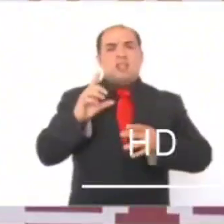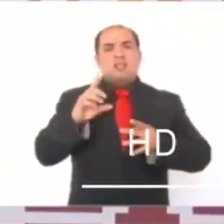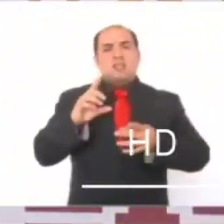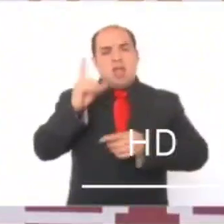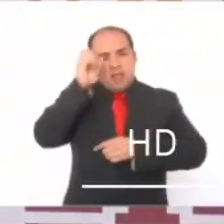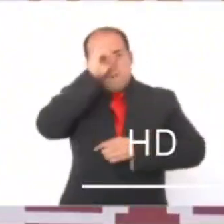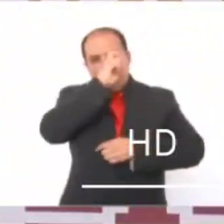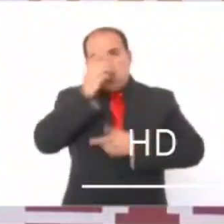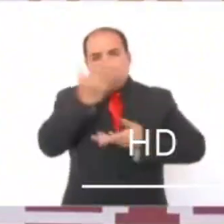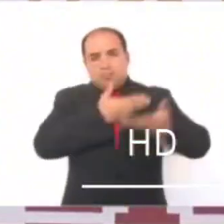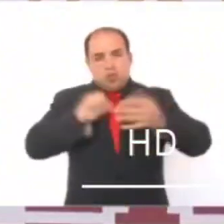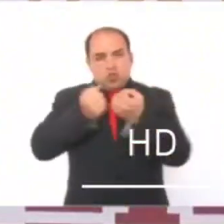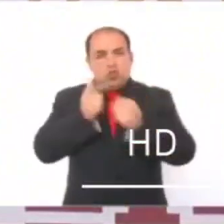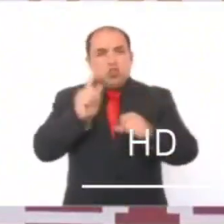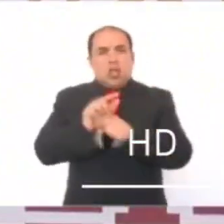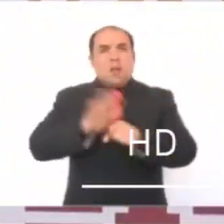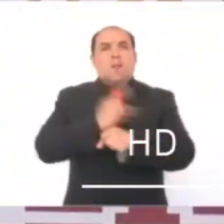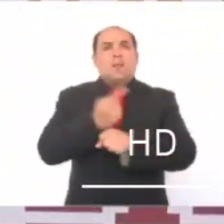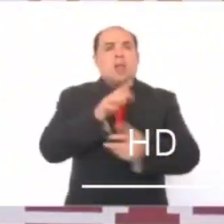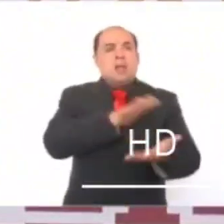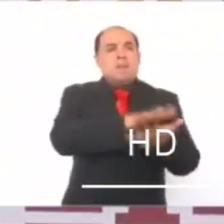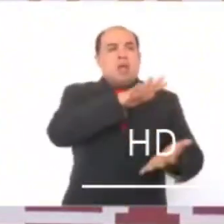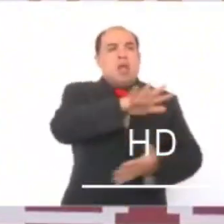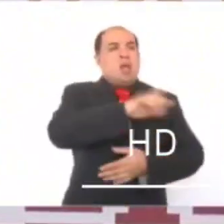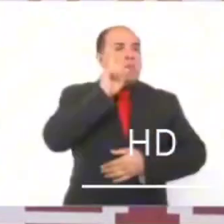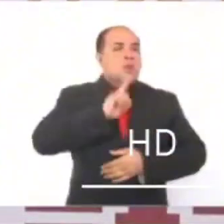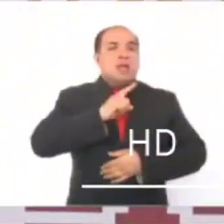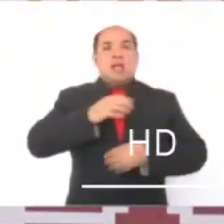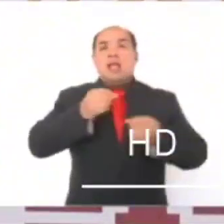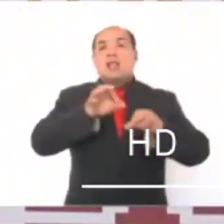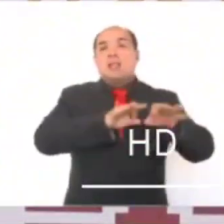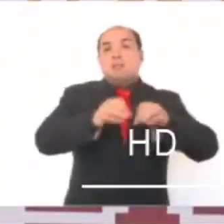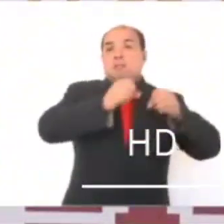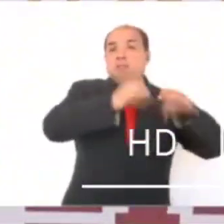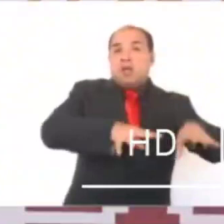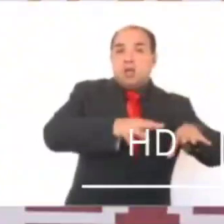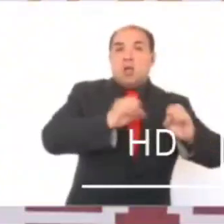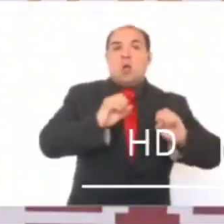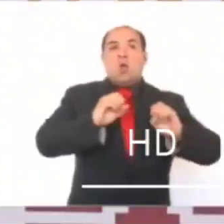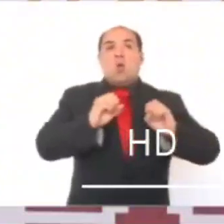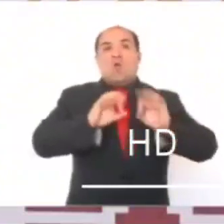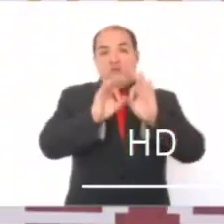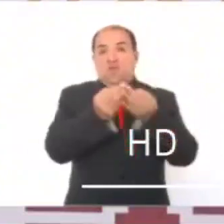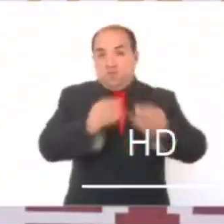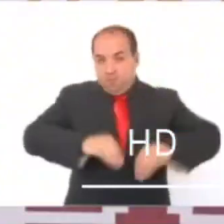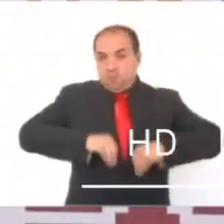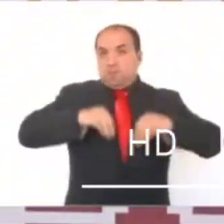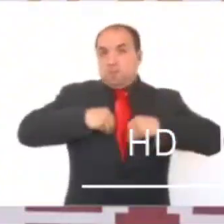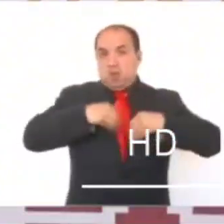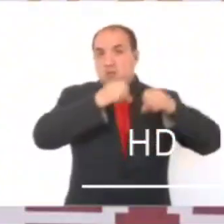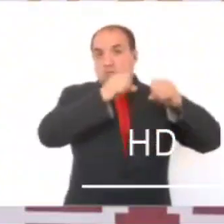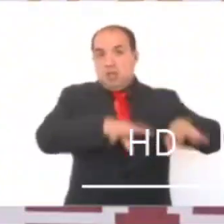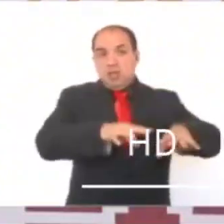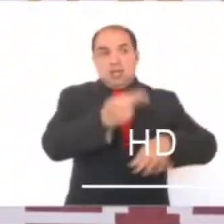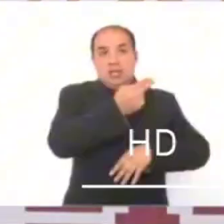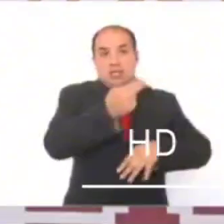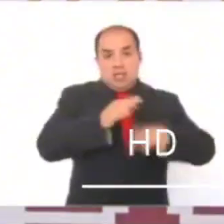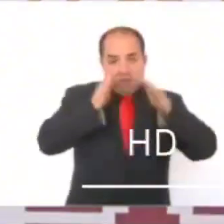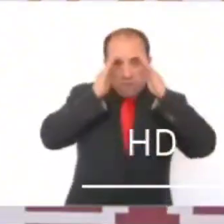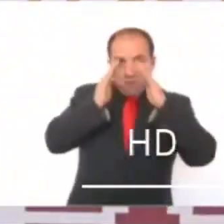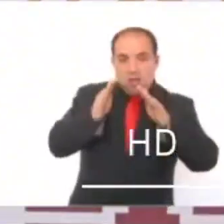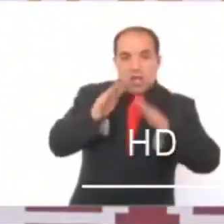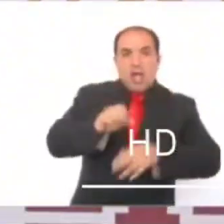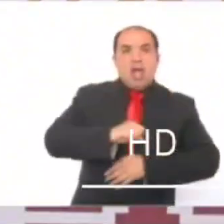mayoría de las víctimas pierden su empleo, pierden su ruta de vida y tienen que dedicarse